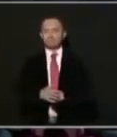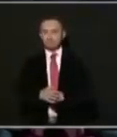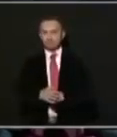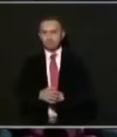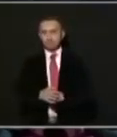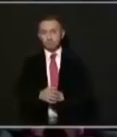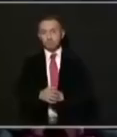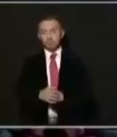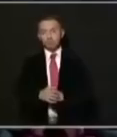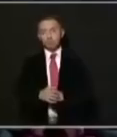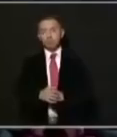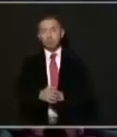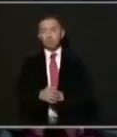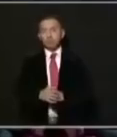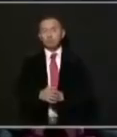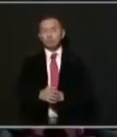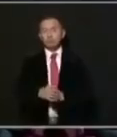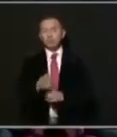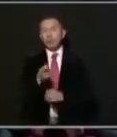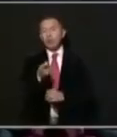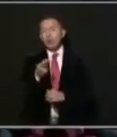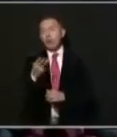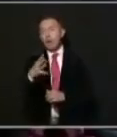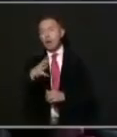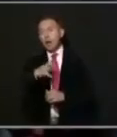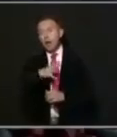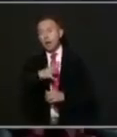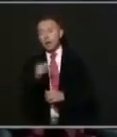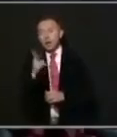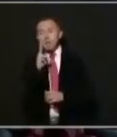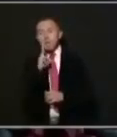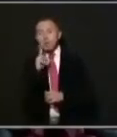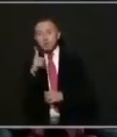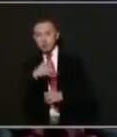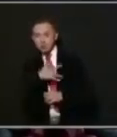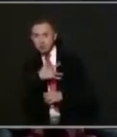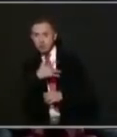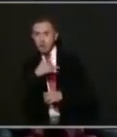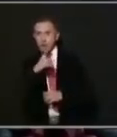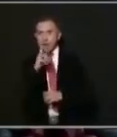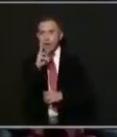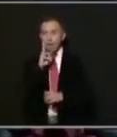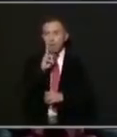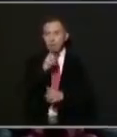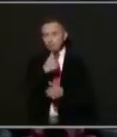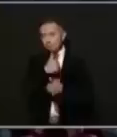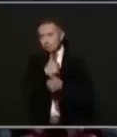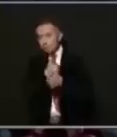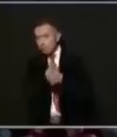entiendo las circunstancias, el momento, pero andan